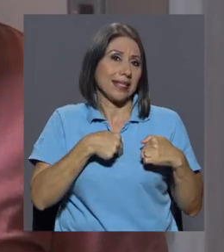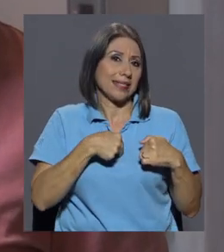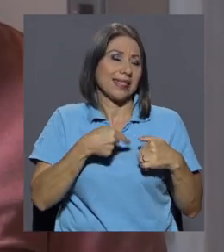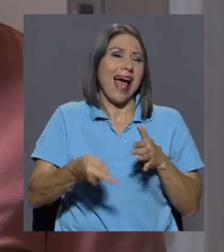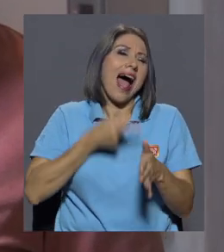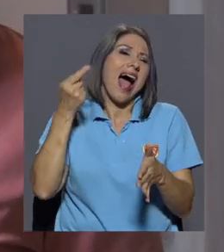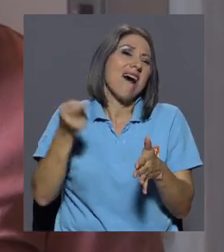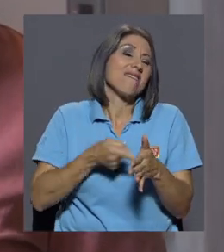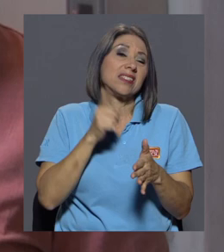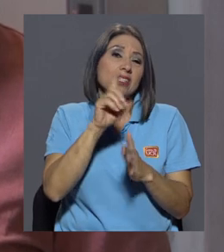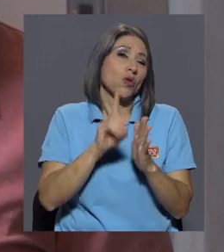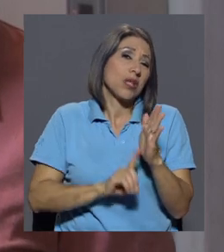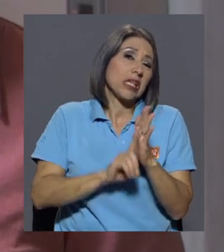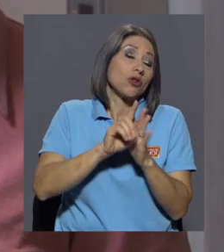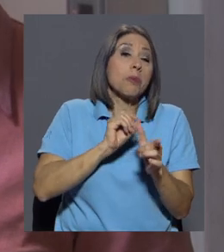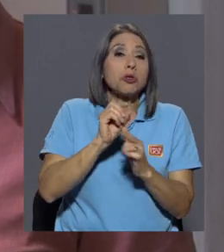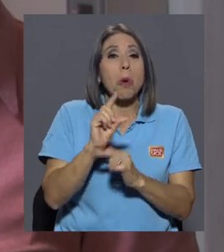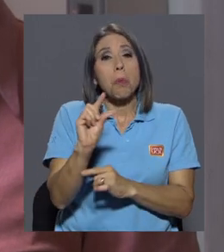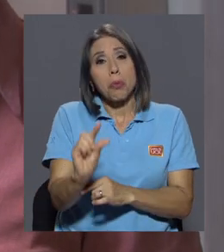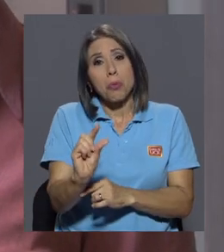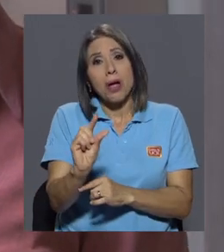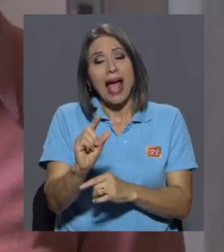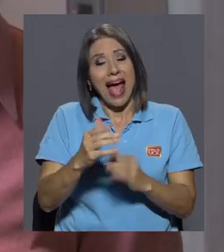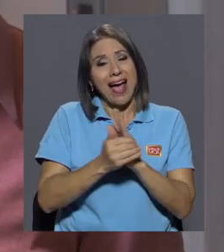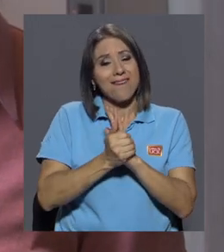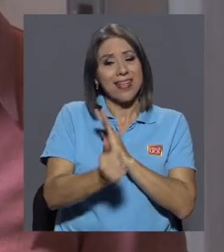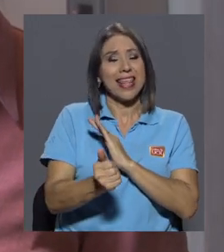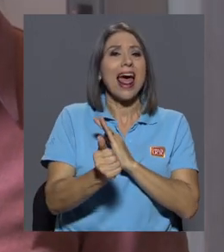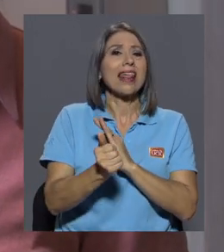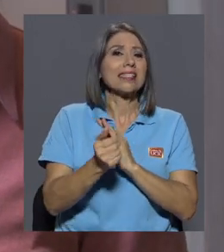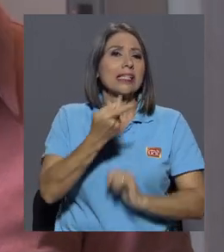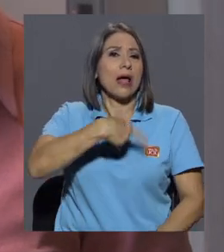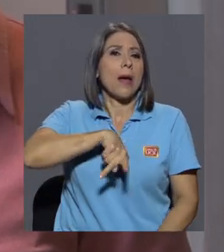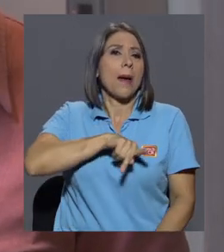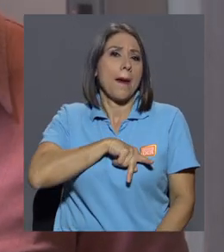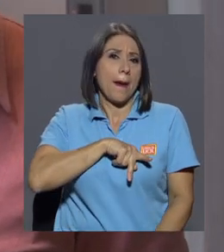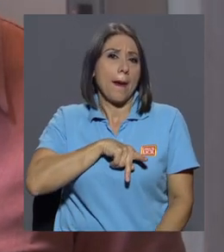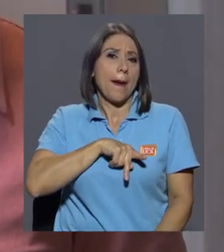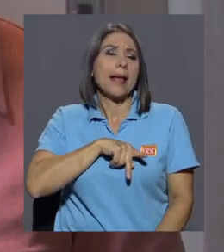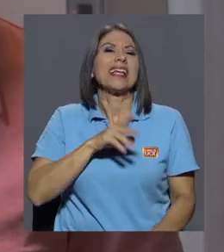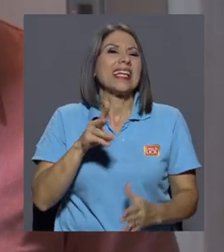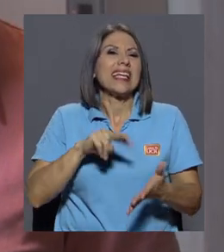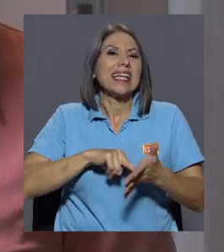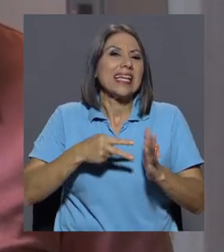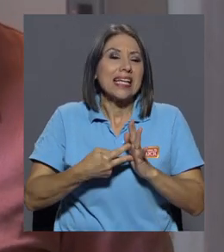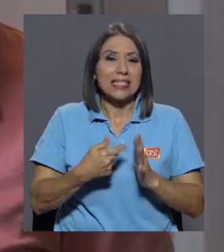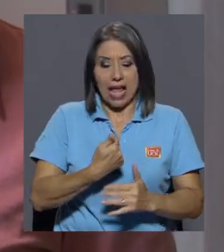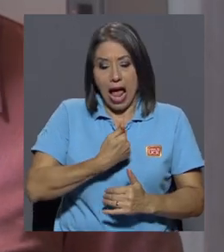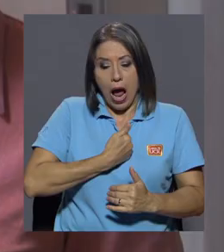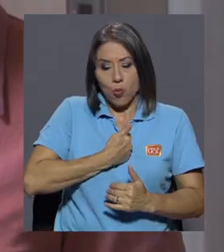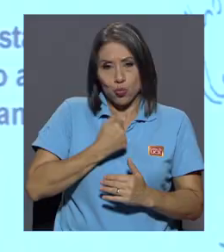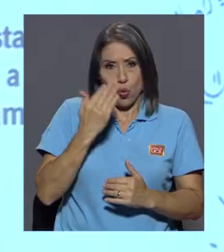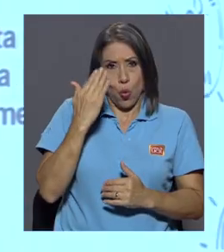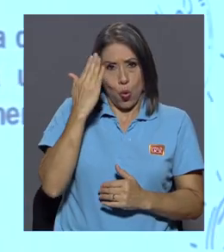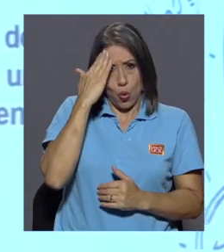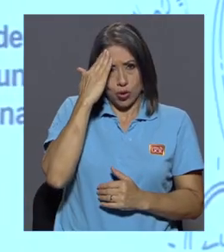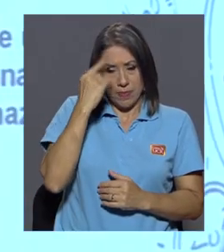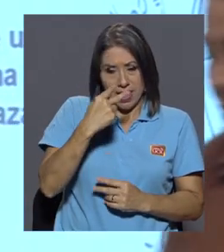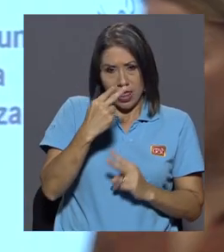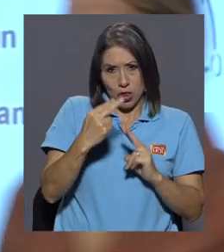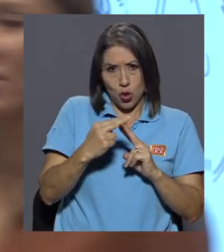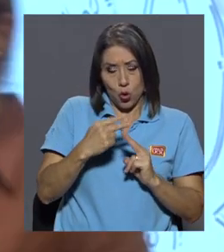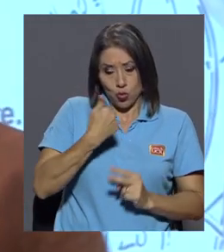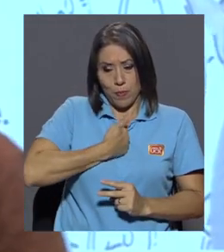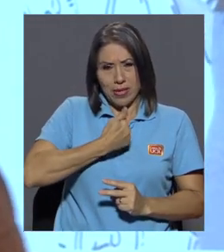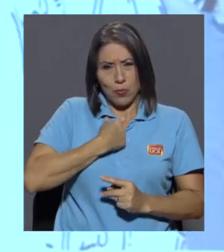o no las desarrollamos. Y por habilidades blandas me refiero a autoconocimiento, a hacerme preguntas, a poder